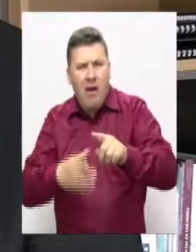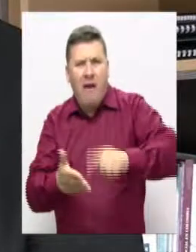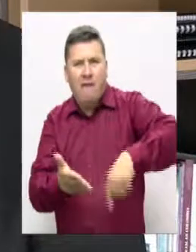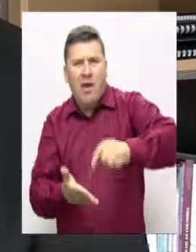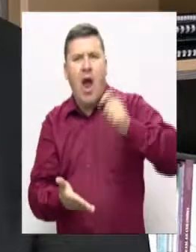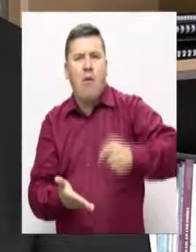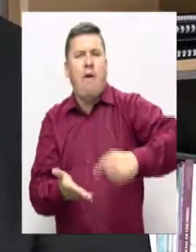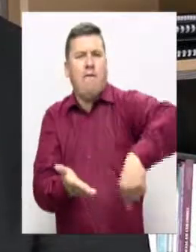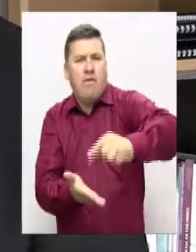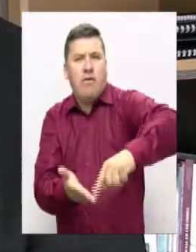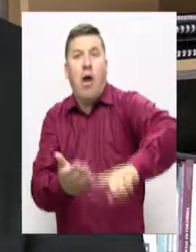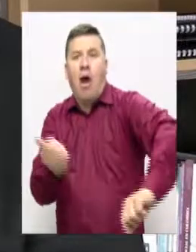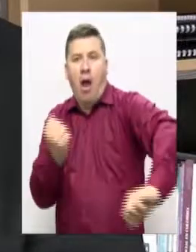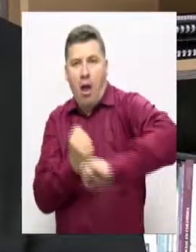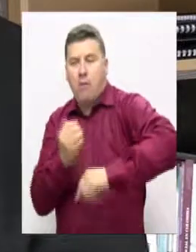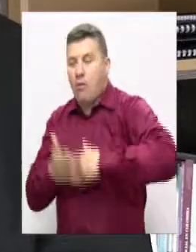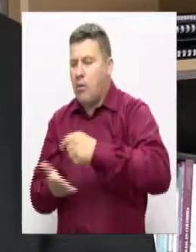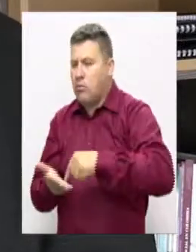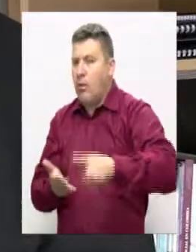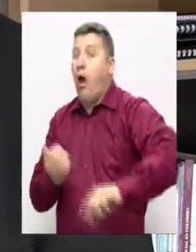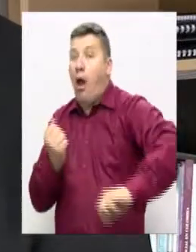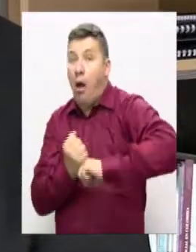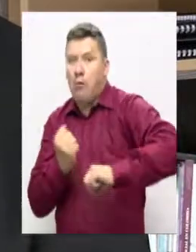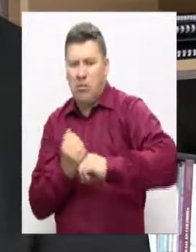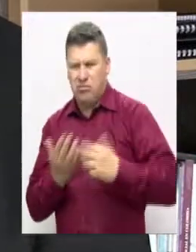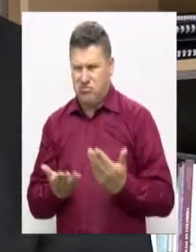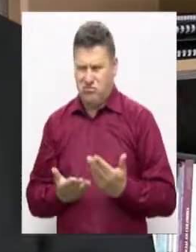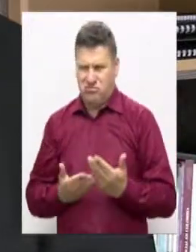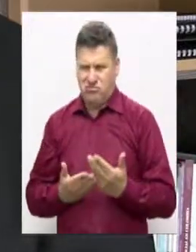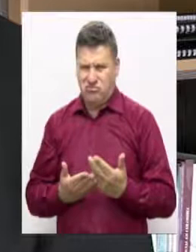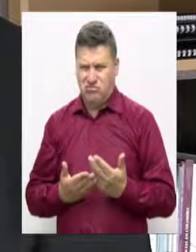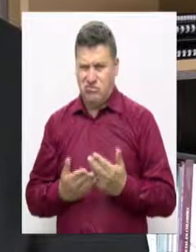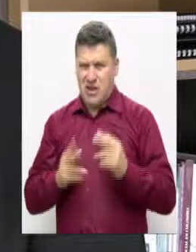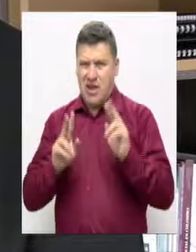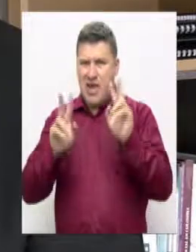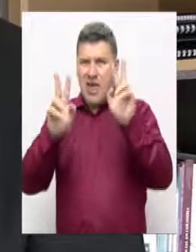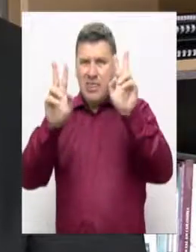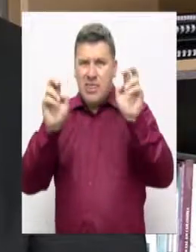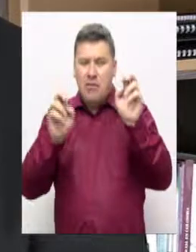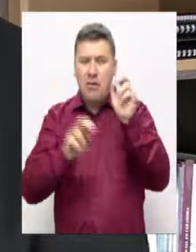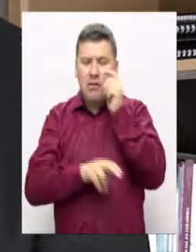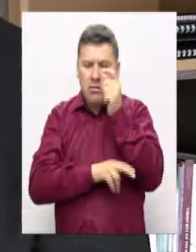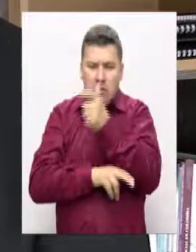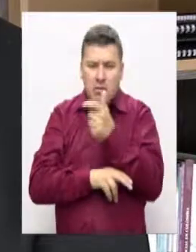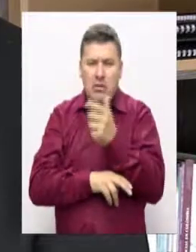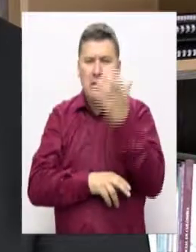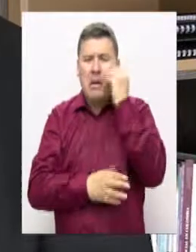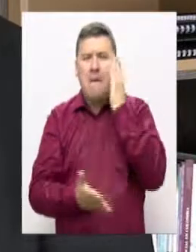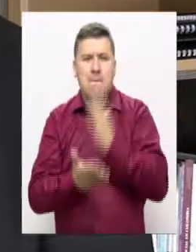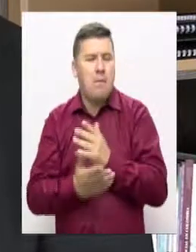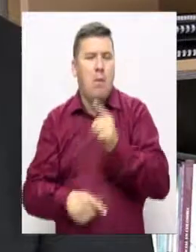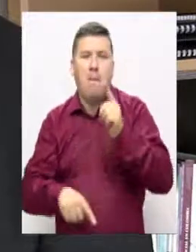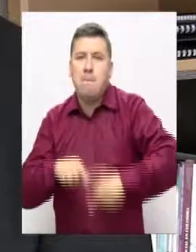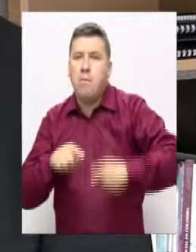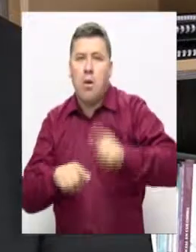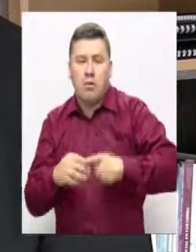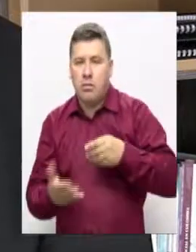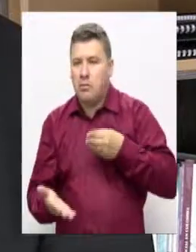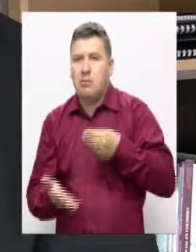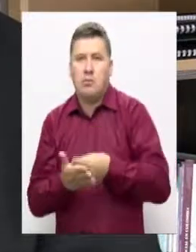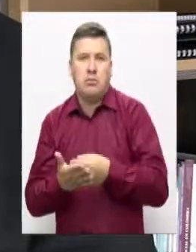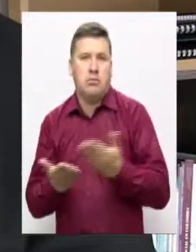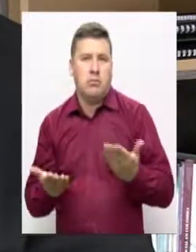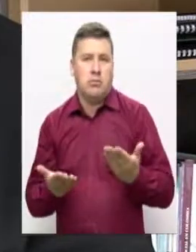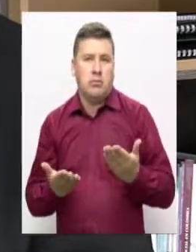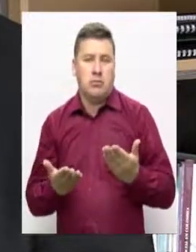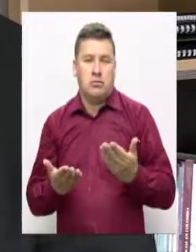varias firmas de abogados que apoyaron el proceso, es más, hasta apoyos en temas fiscales para la época que no podían estar